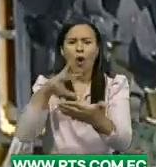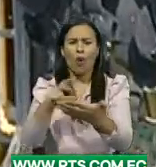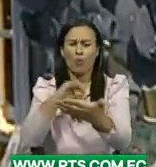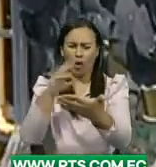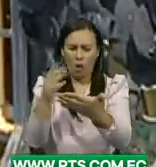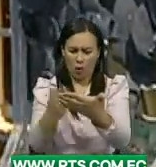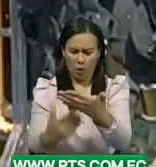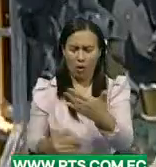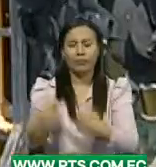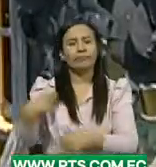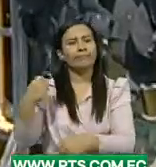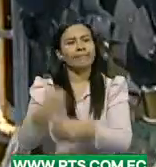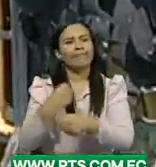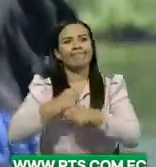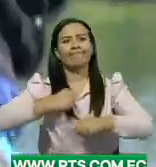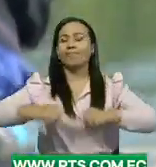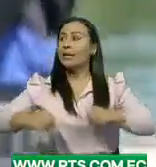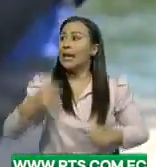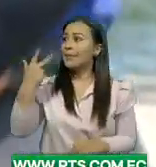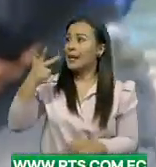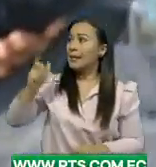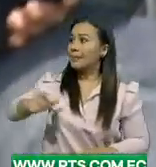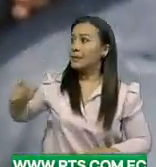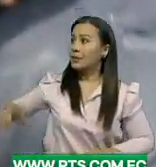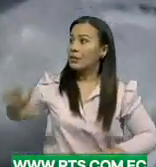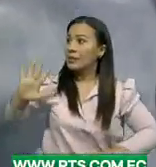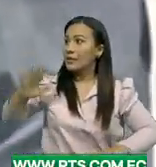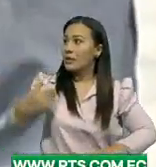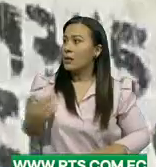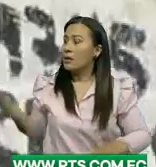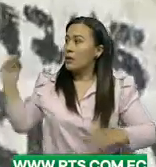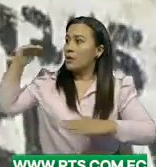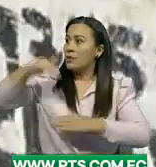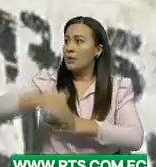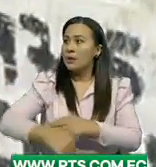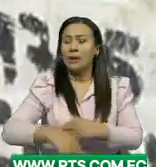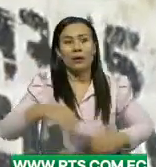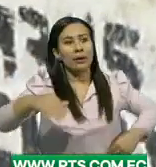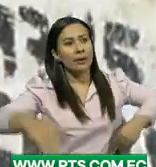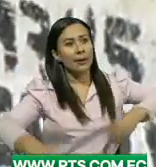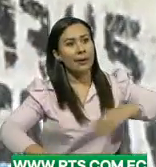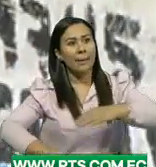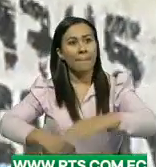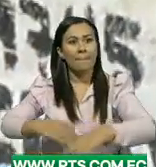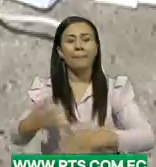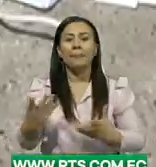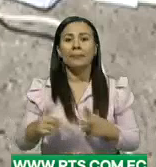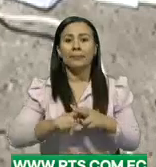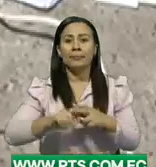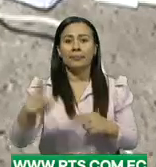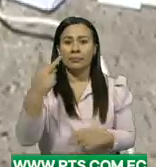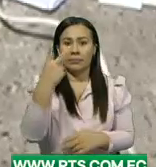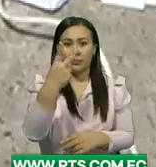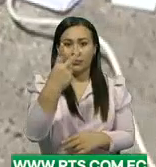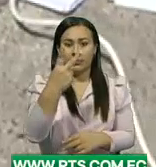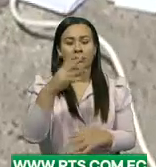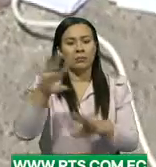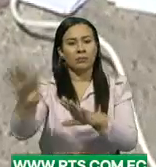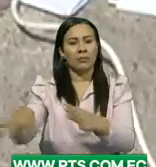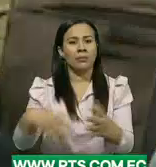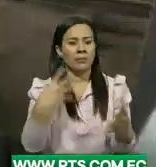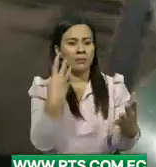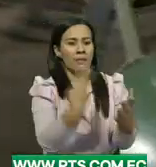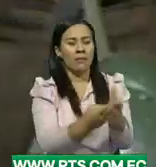inmediato el operativo. 3 de los 5 individuos se lanzaron al agua y lograron escapar. 2 fueron retenidos